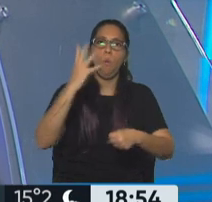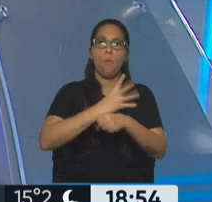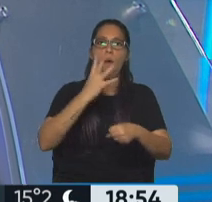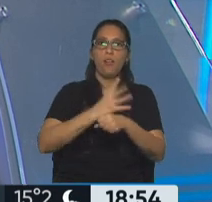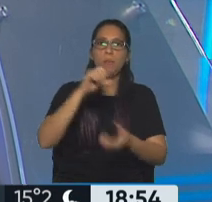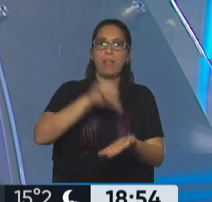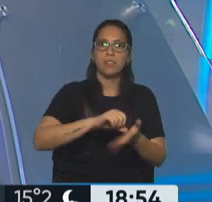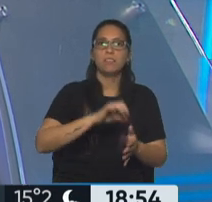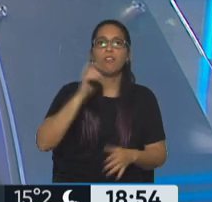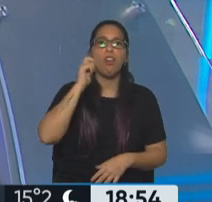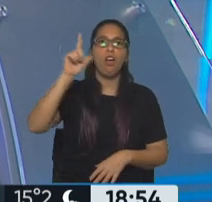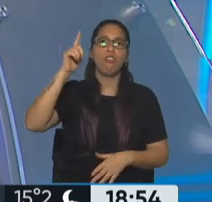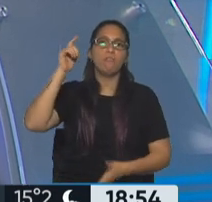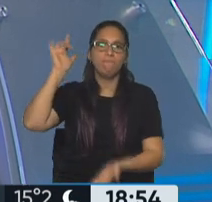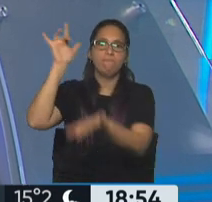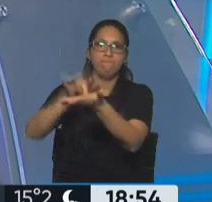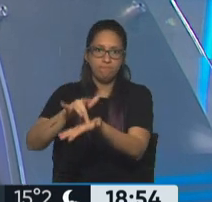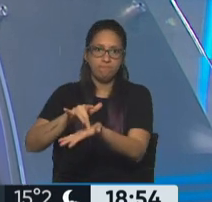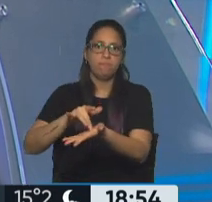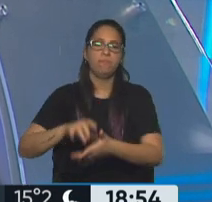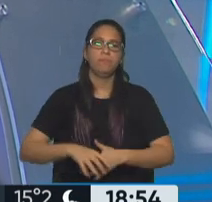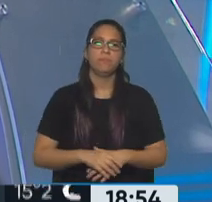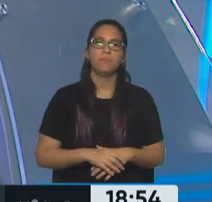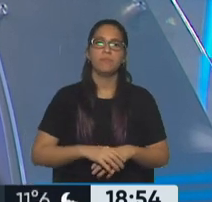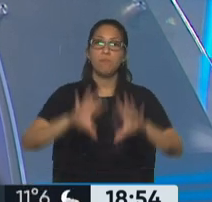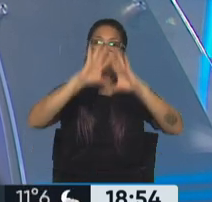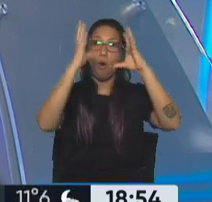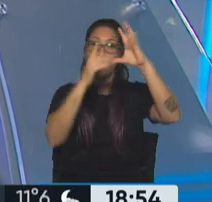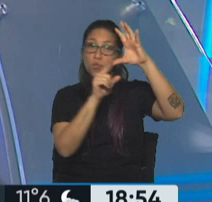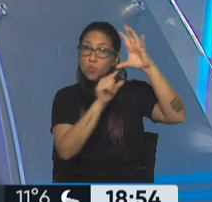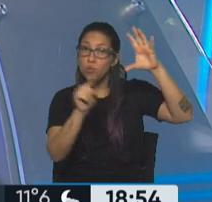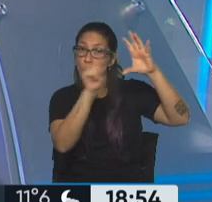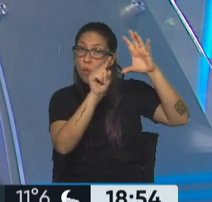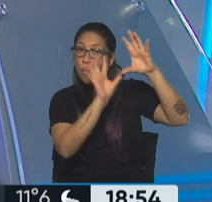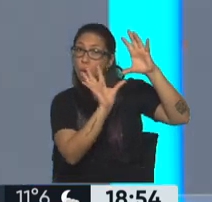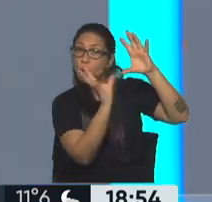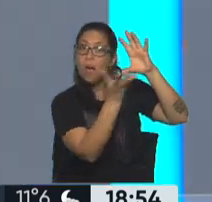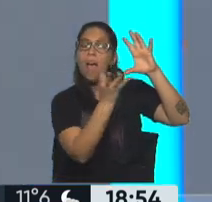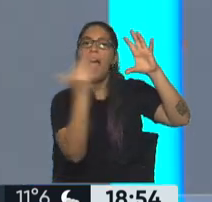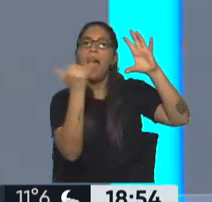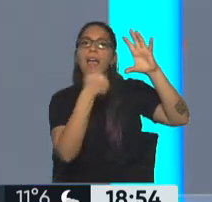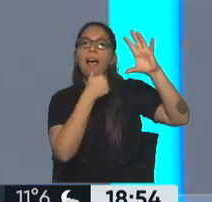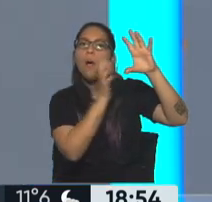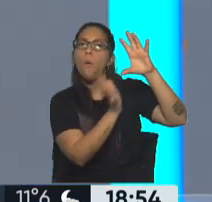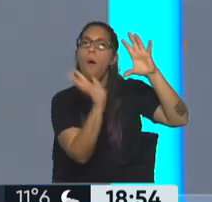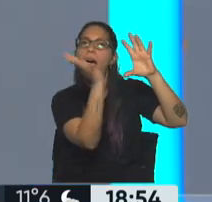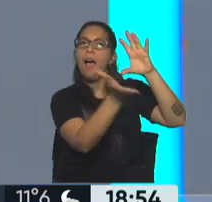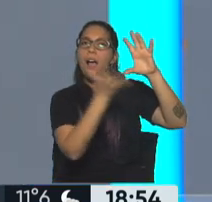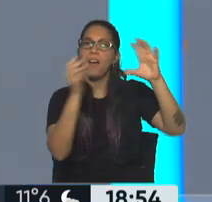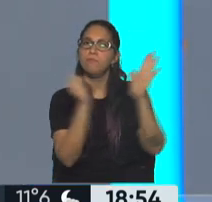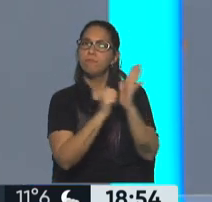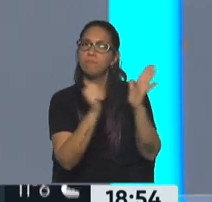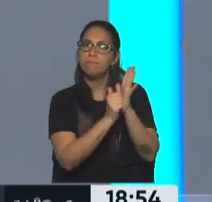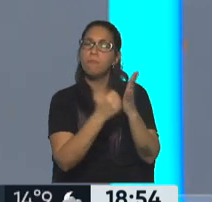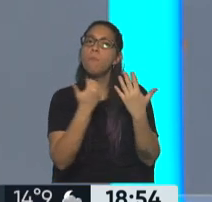alunizar después de los Estados Unidos Rusia y China y el Polo Sur tiene agua congelada que se piensa que podría